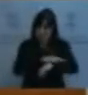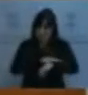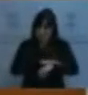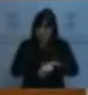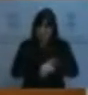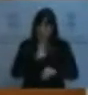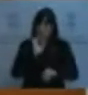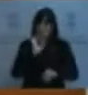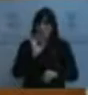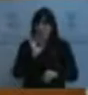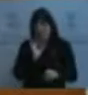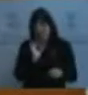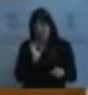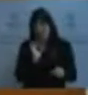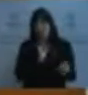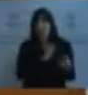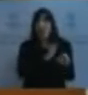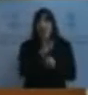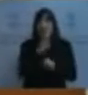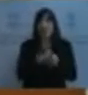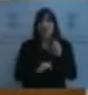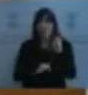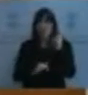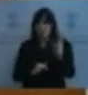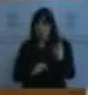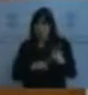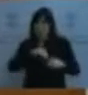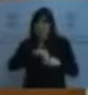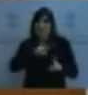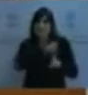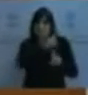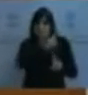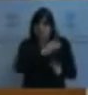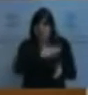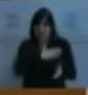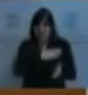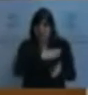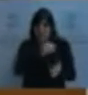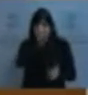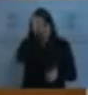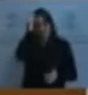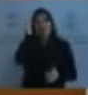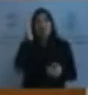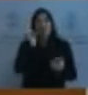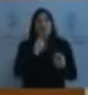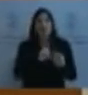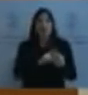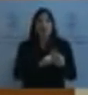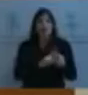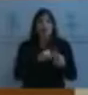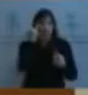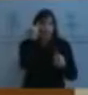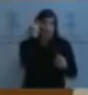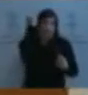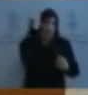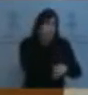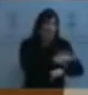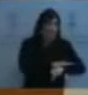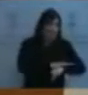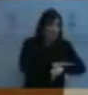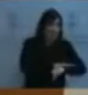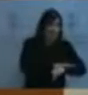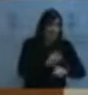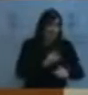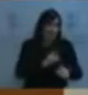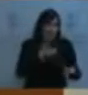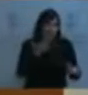la pregunta que acabamos de formular. De un lado es la iniciativa del Gobierno, y esa era la principal pregunta, el motivo de